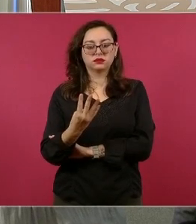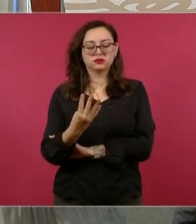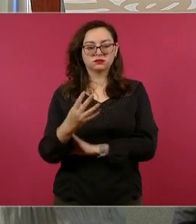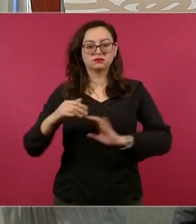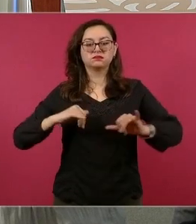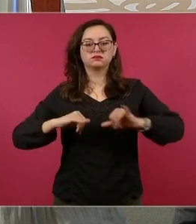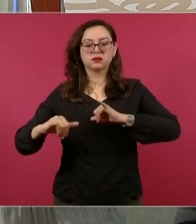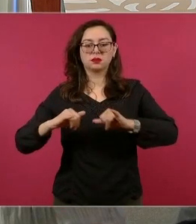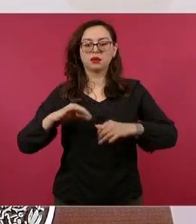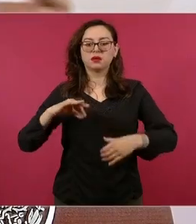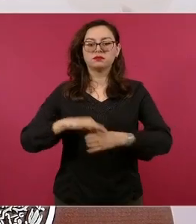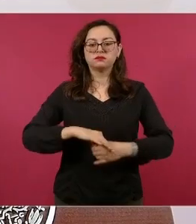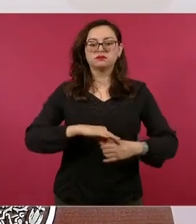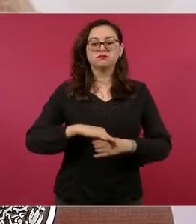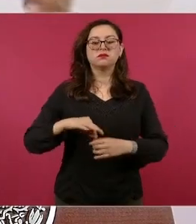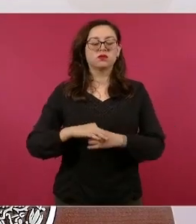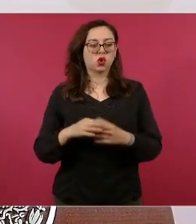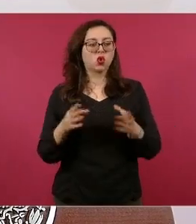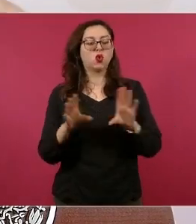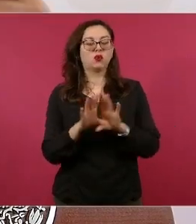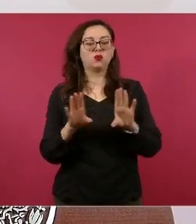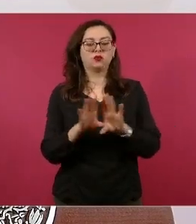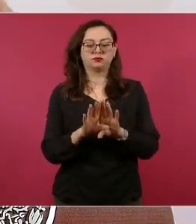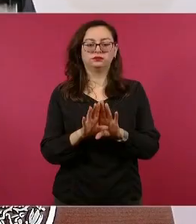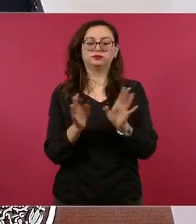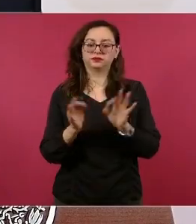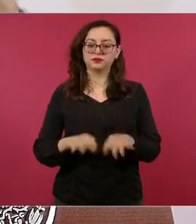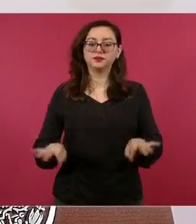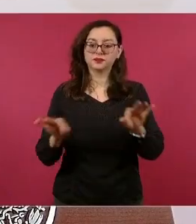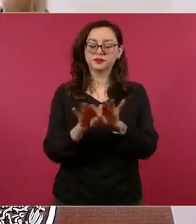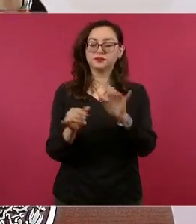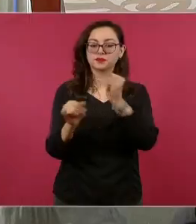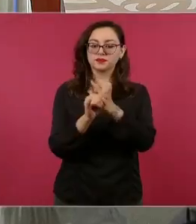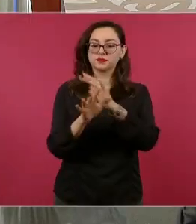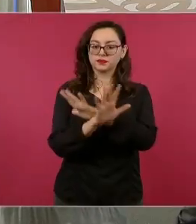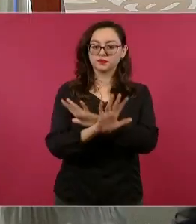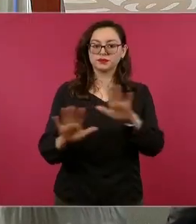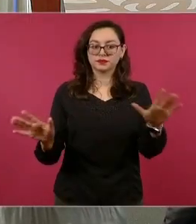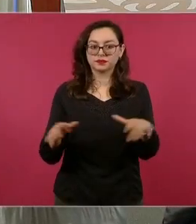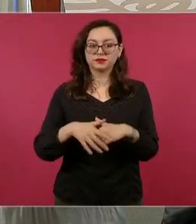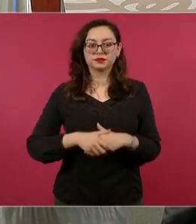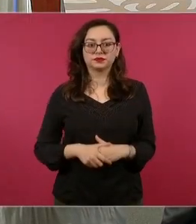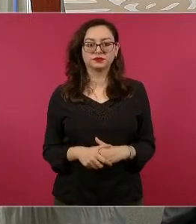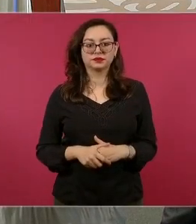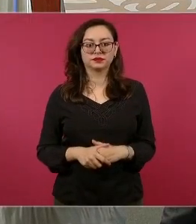Porque esto es información también para todo el país, pero